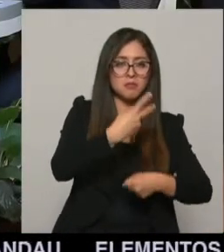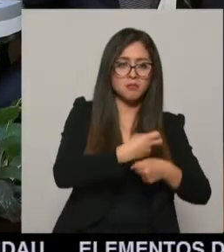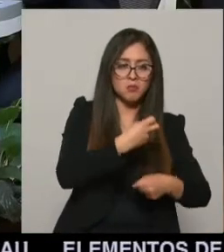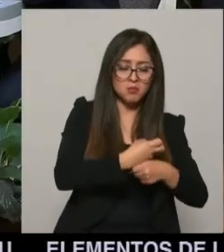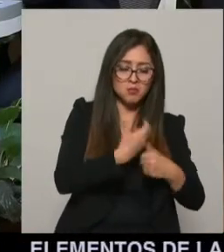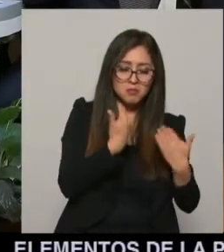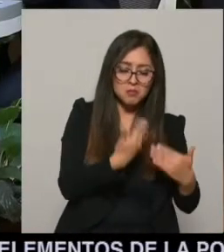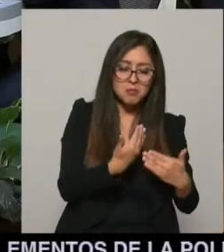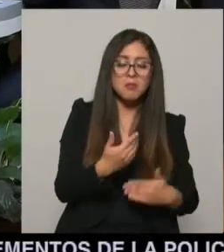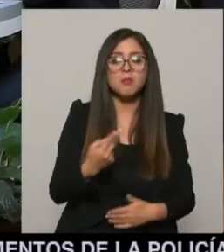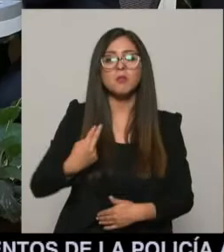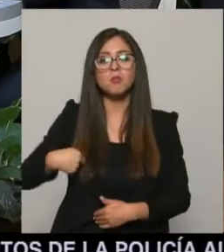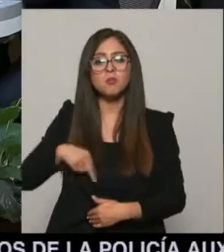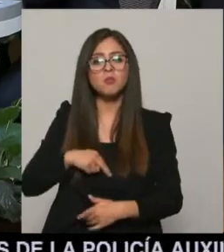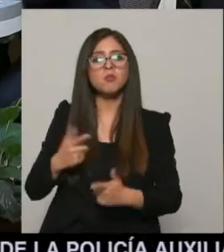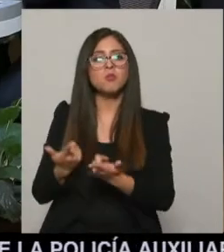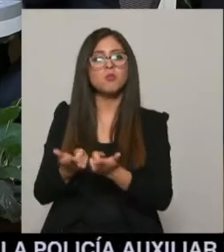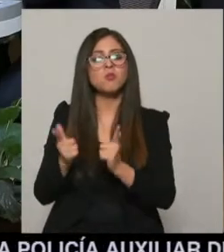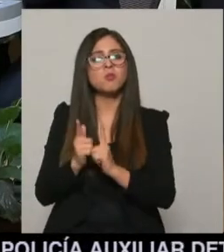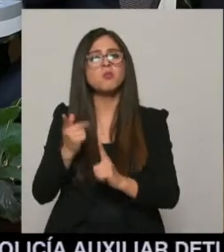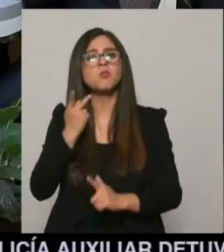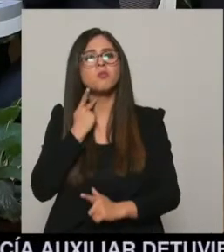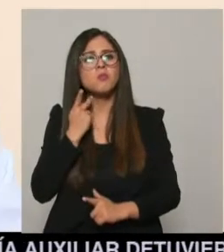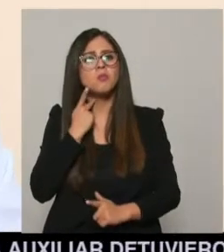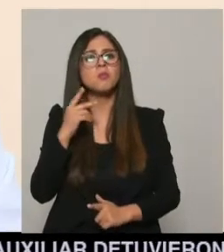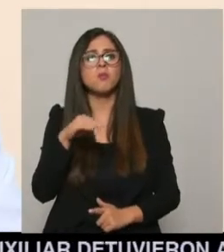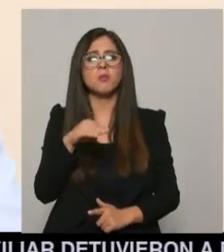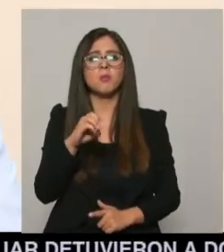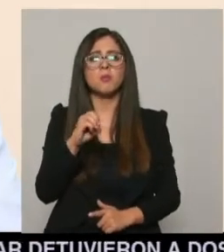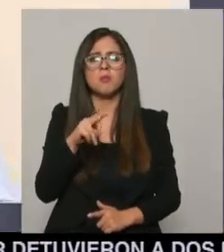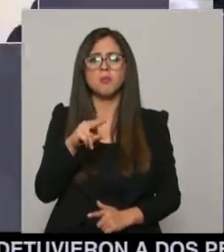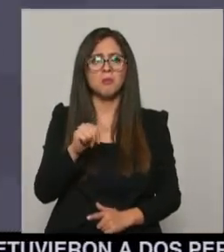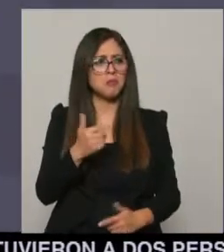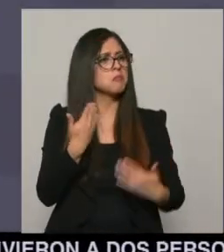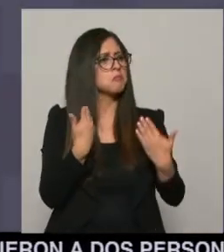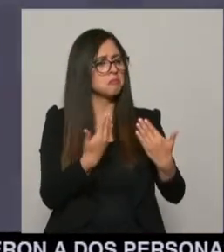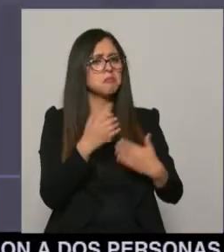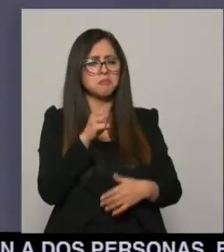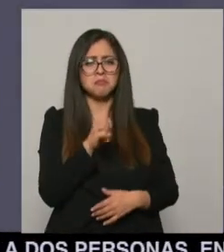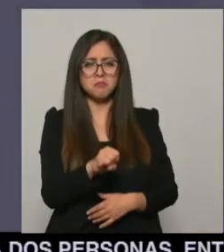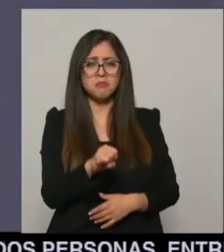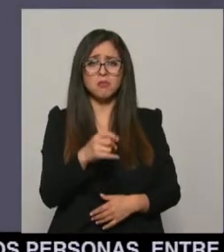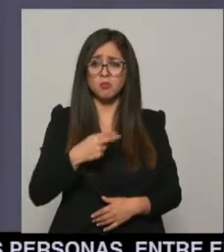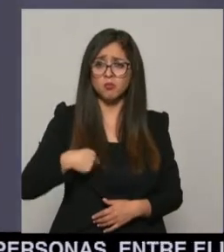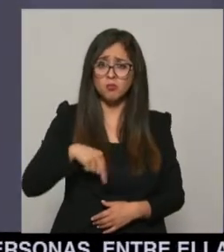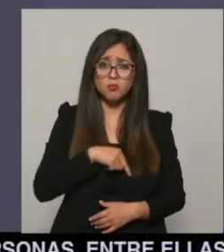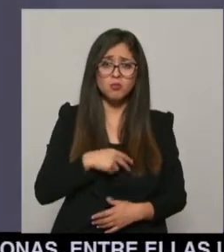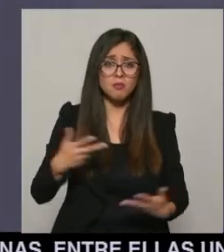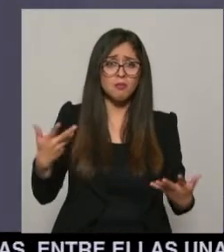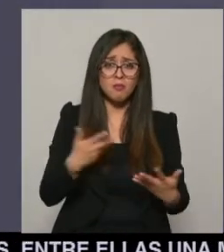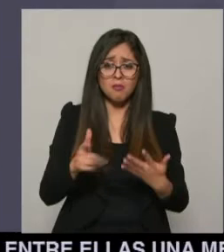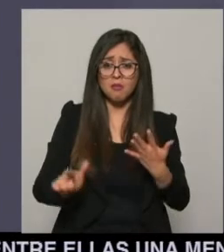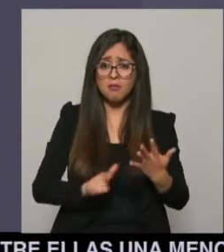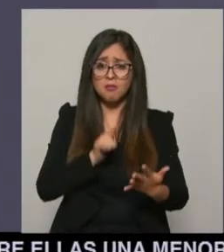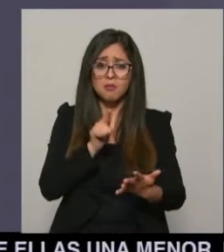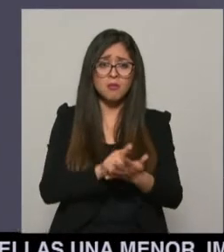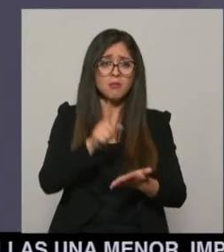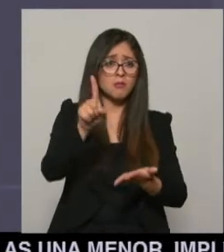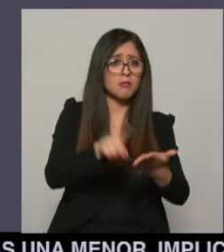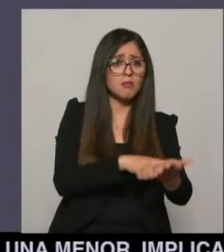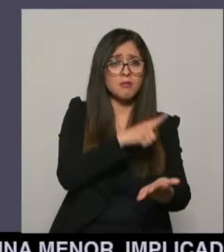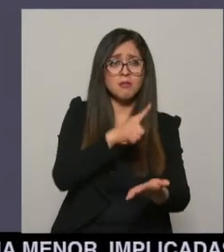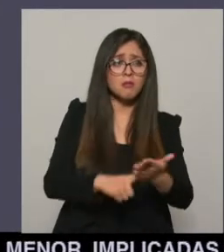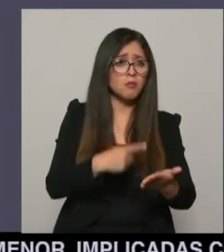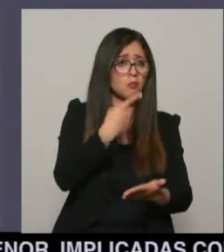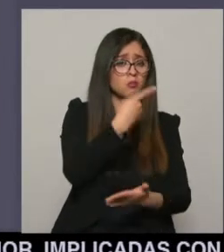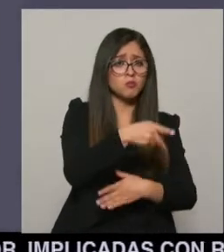decidido absolutamente estar a favor. No hemos generado una sola acción legislativa para frenar esta